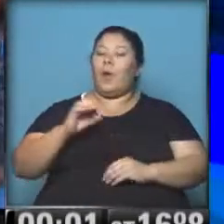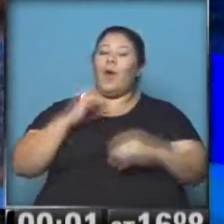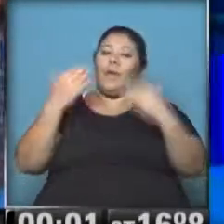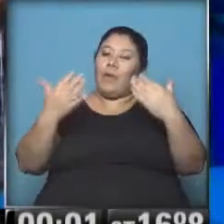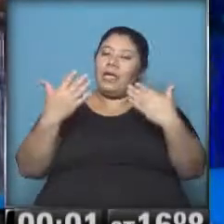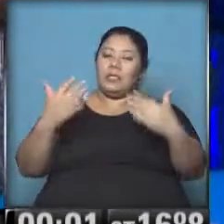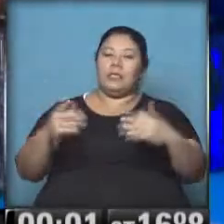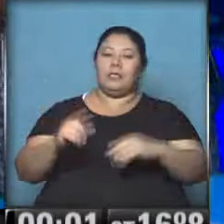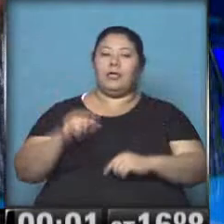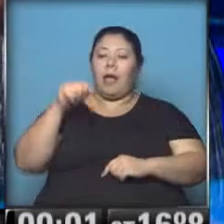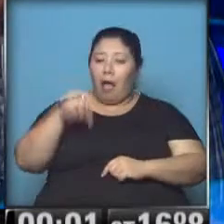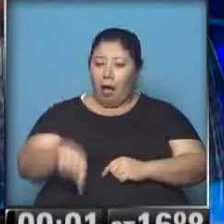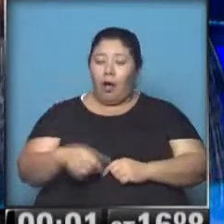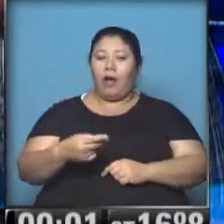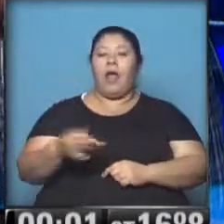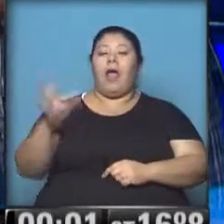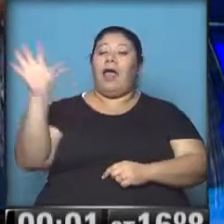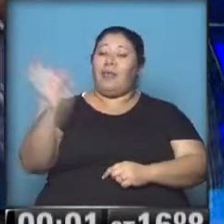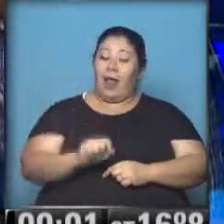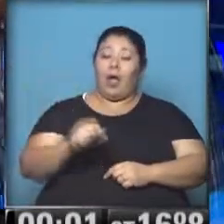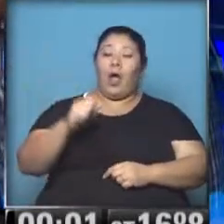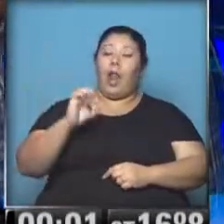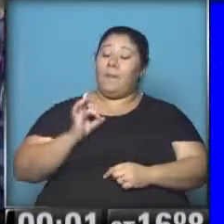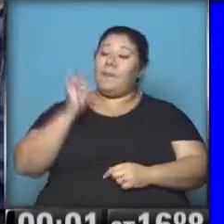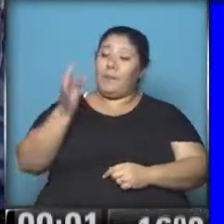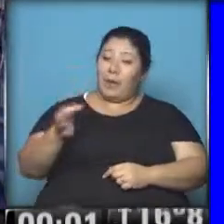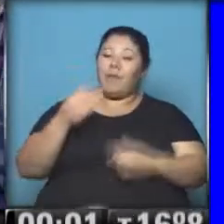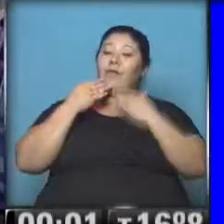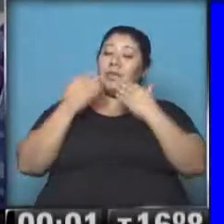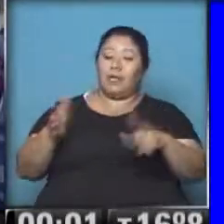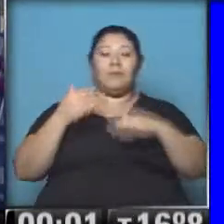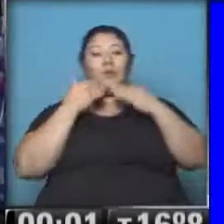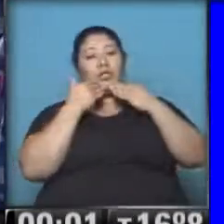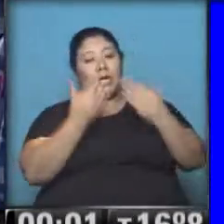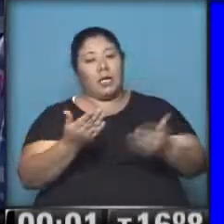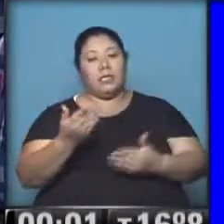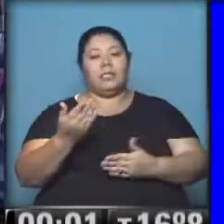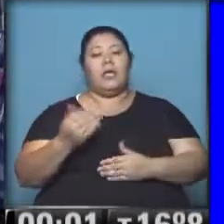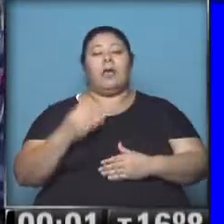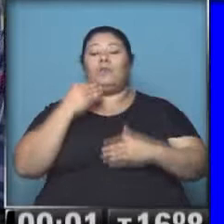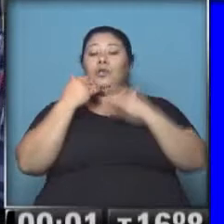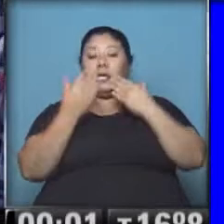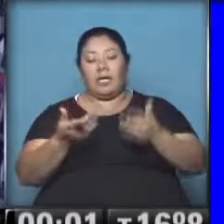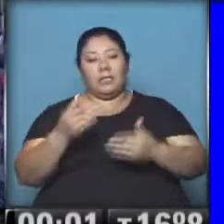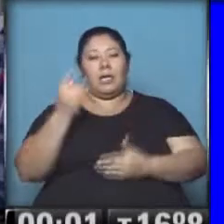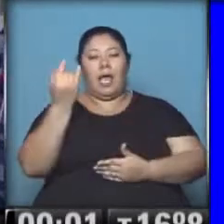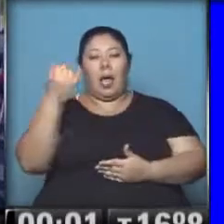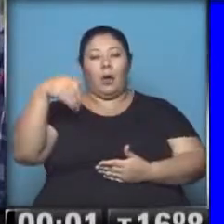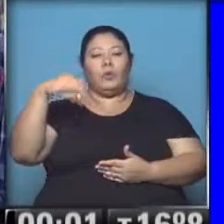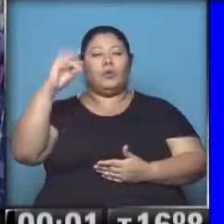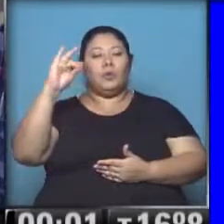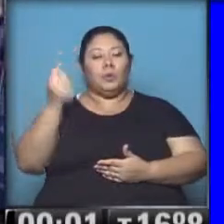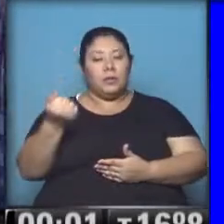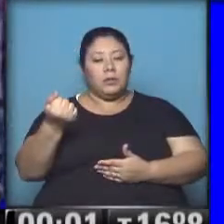estaba. Ahora tuvo la gentileza de traernos el premio. Felicitaciones. Bueno, felicitaciones. Muchas gracias a la gente de la UNLA que me invitó y bueno, hubo varios premios.